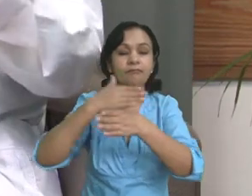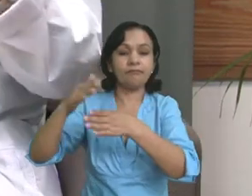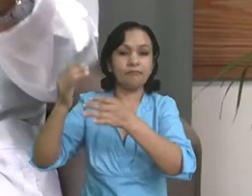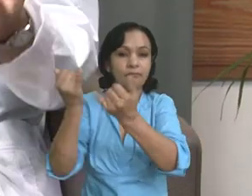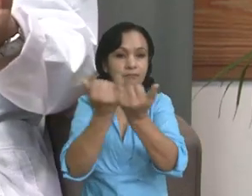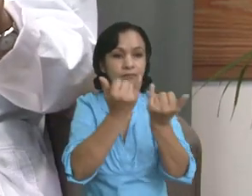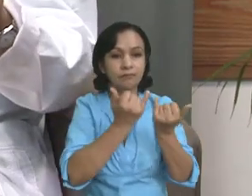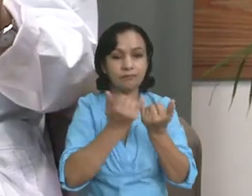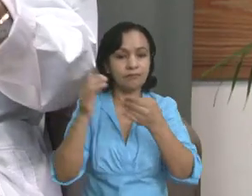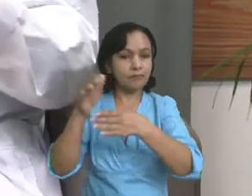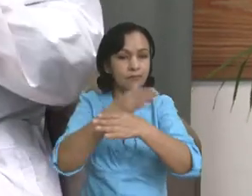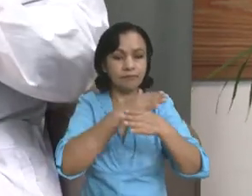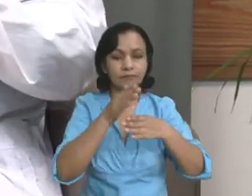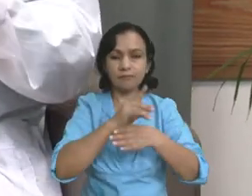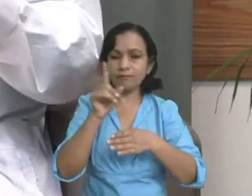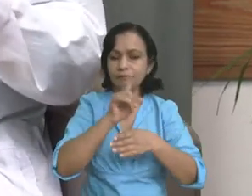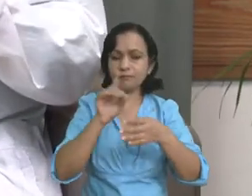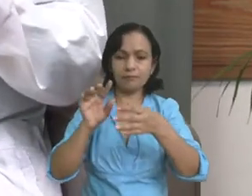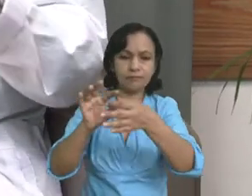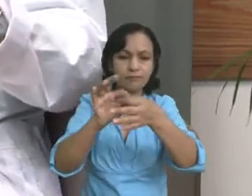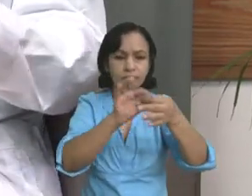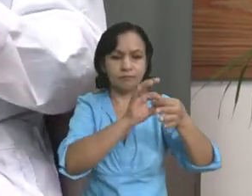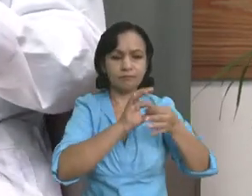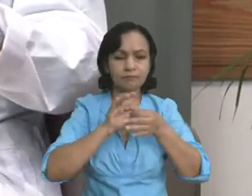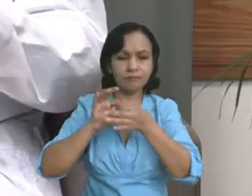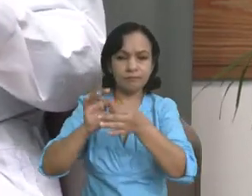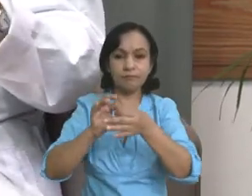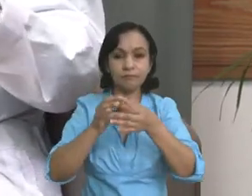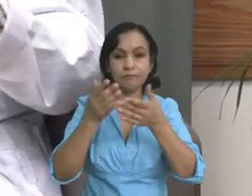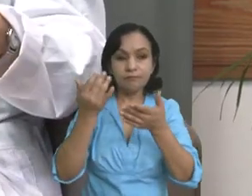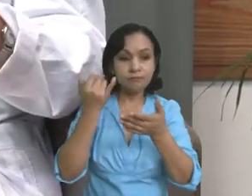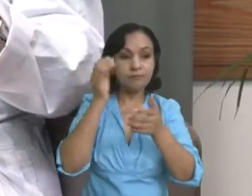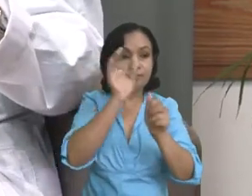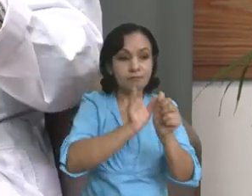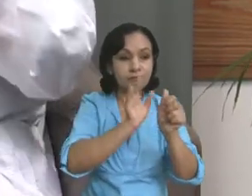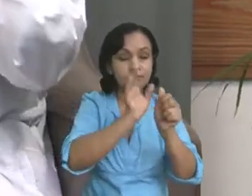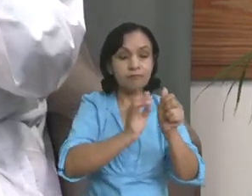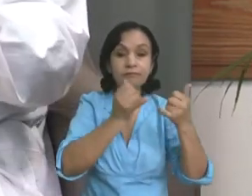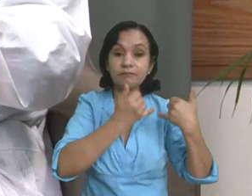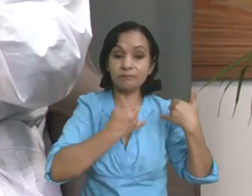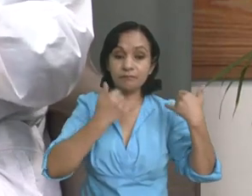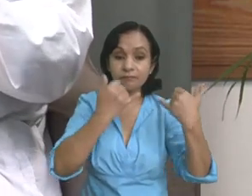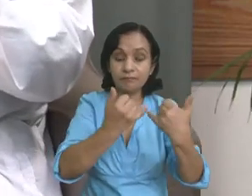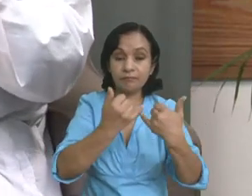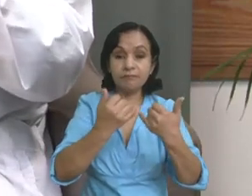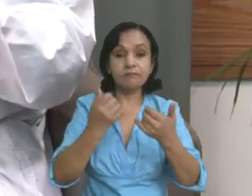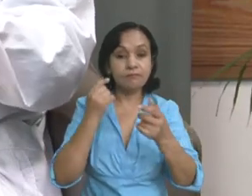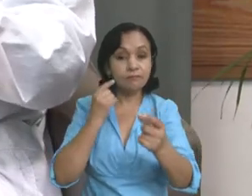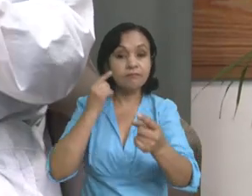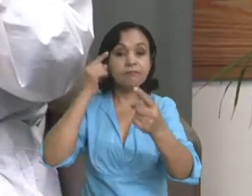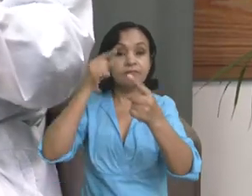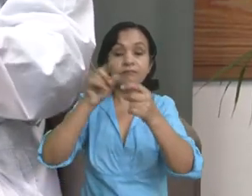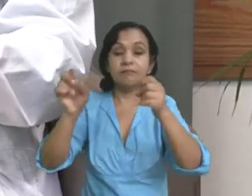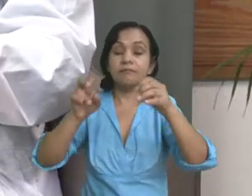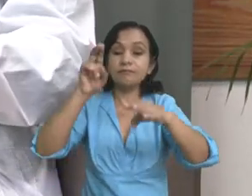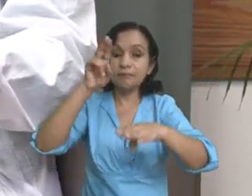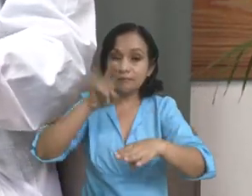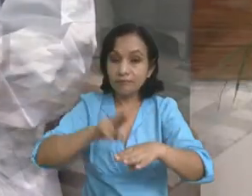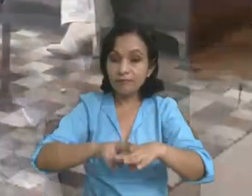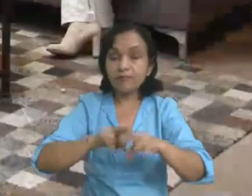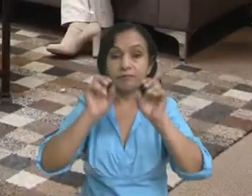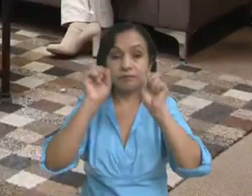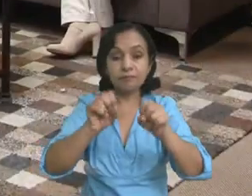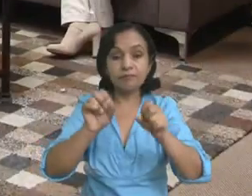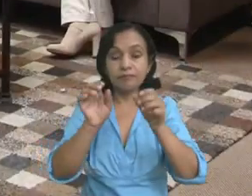igual o algo diferente, ¿no? O sea, se utilizan las potencialidades de cada institución en función de un objetivo nacional, en función